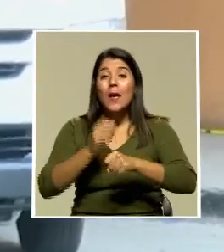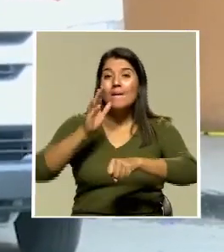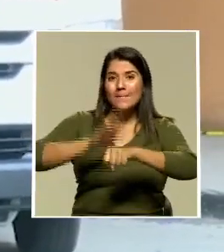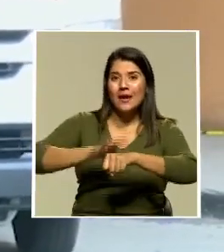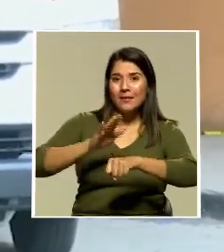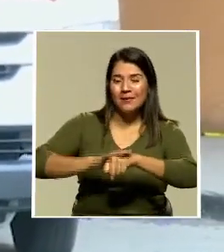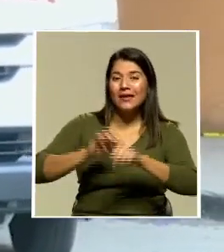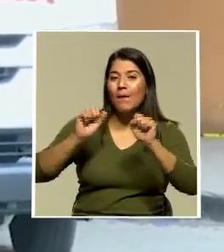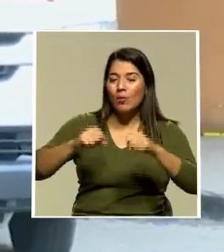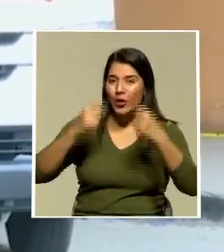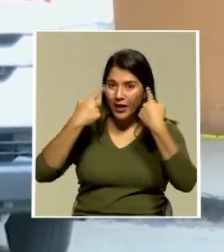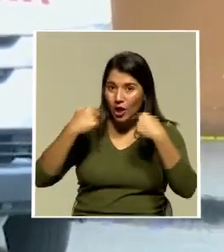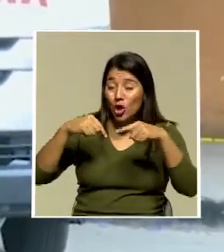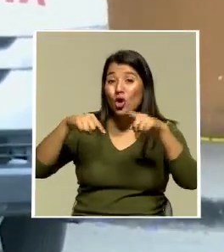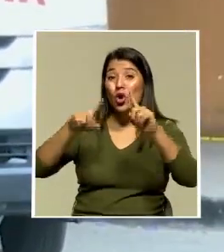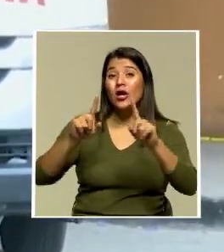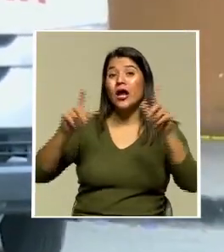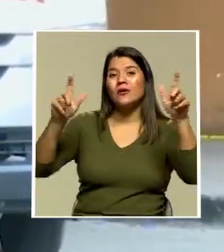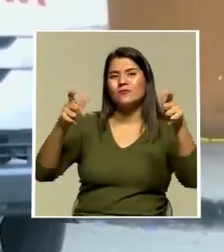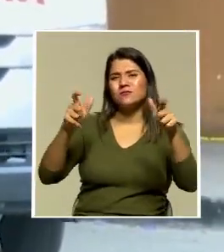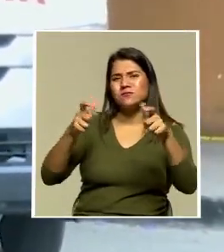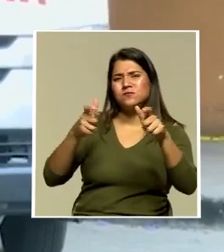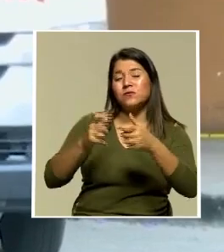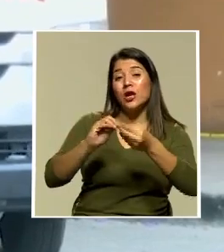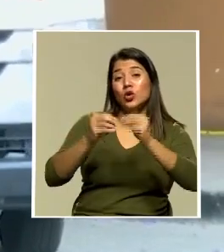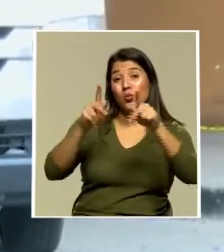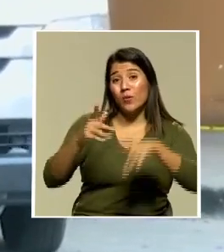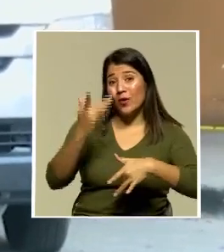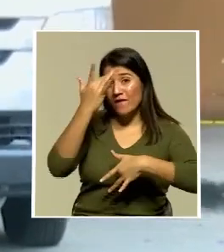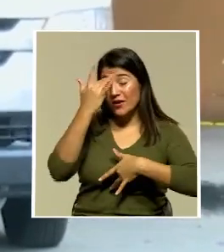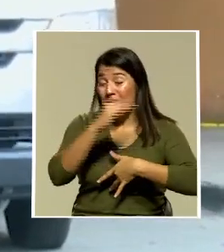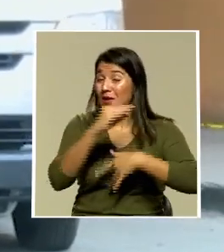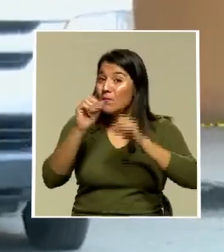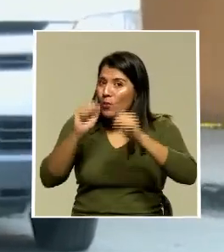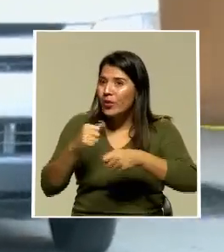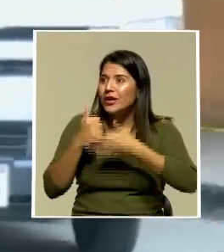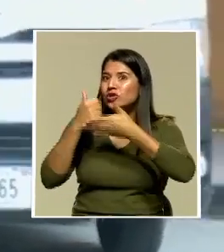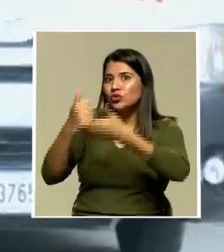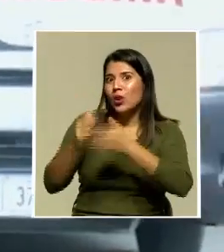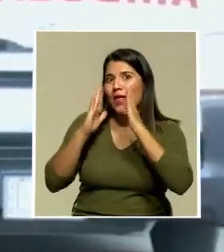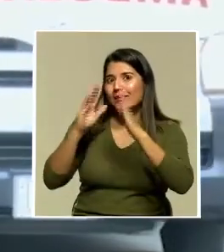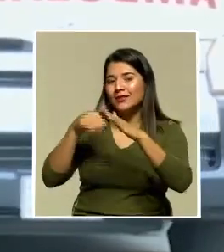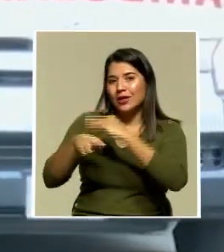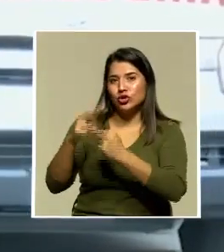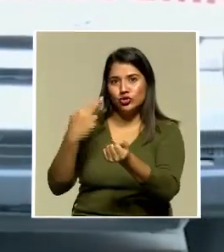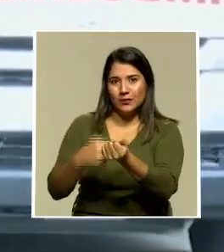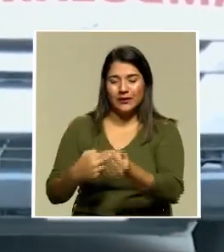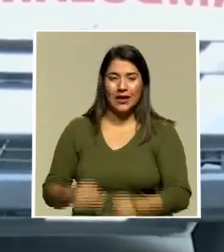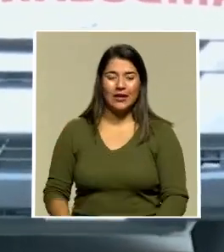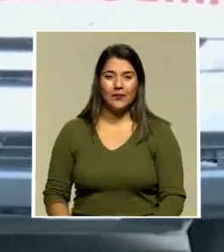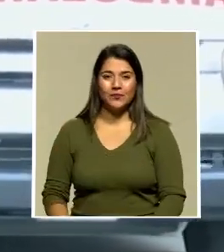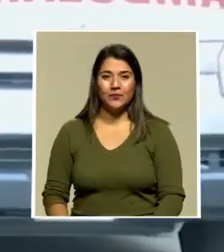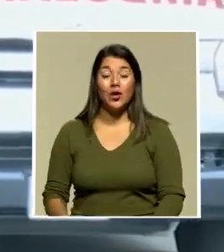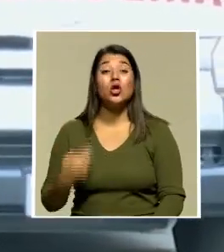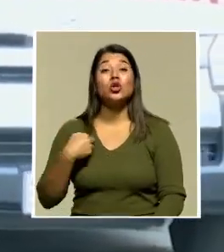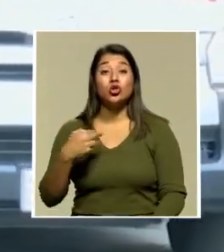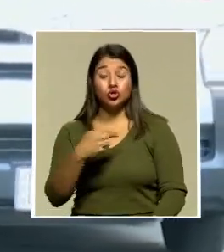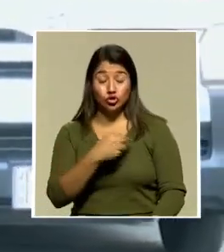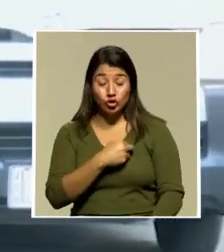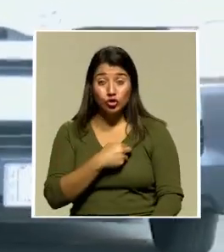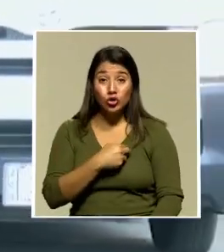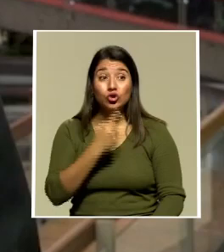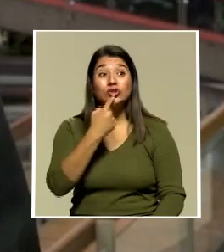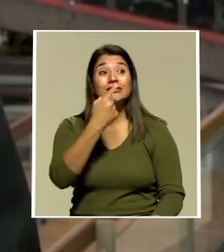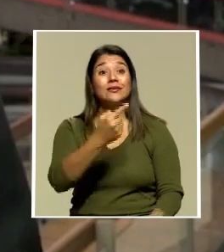para desacelerar el contagio y aliviar la saturación hospitalaria. Confirmamos que personeros del Gobierno